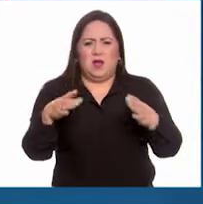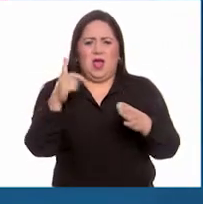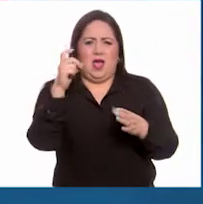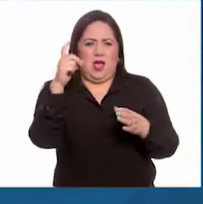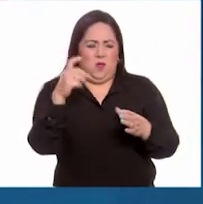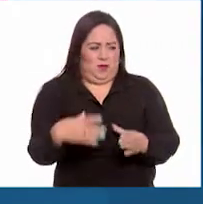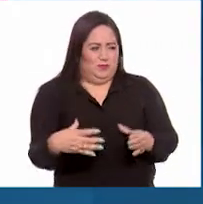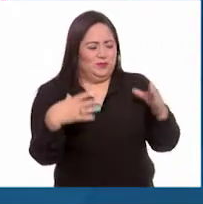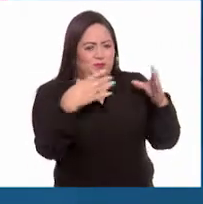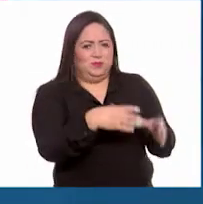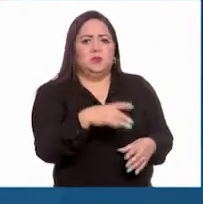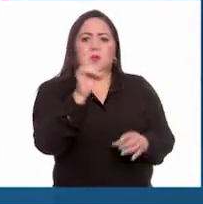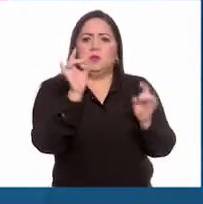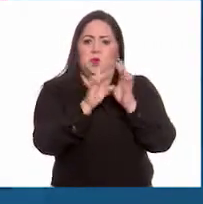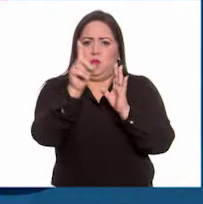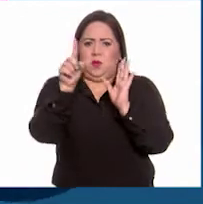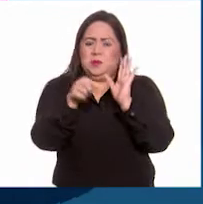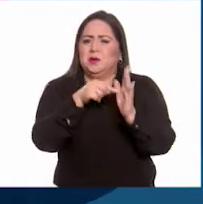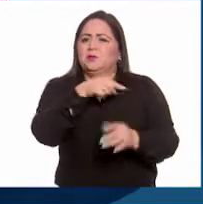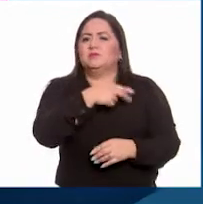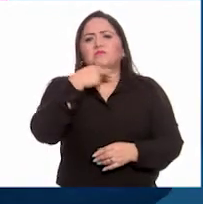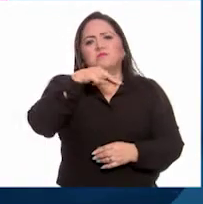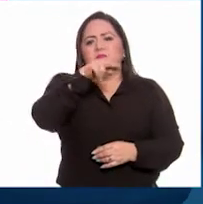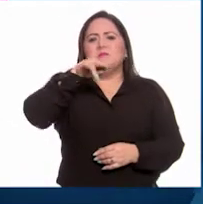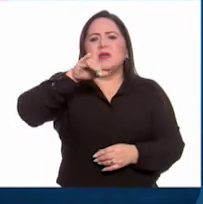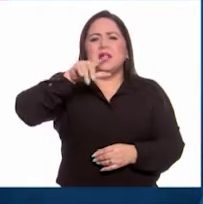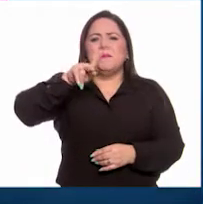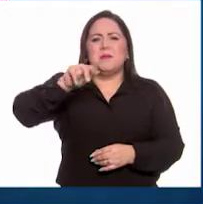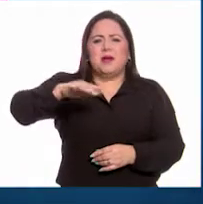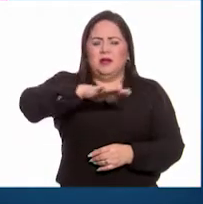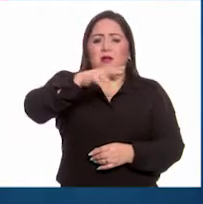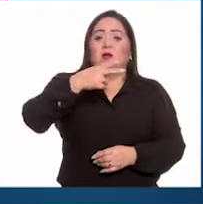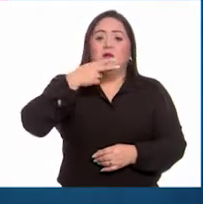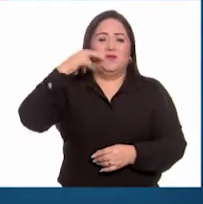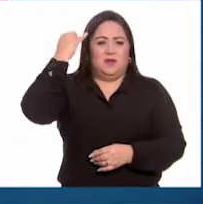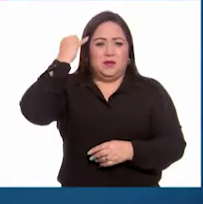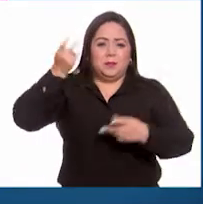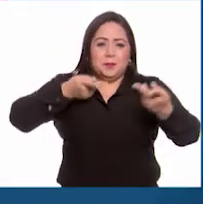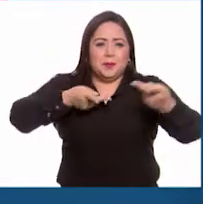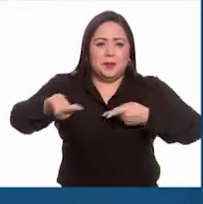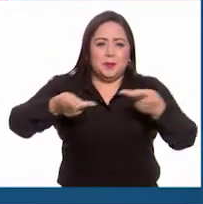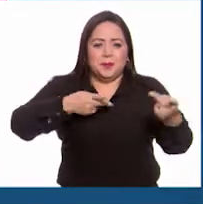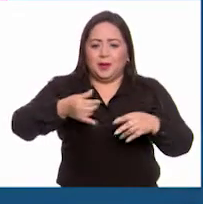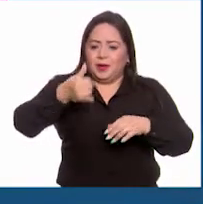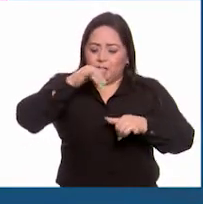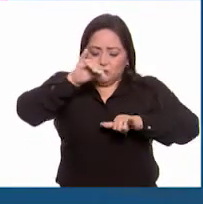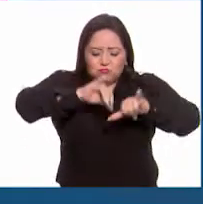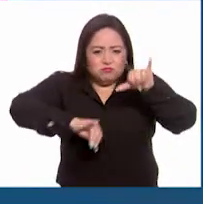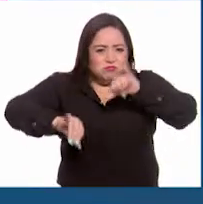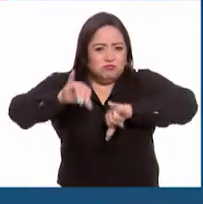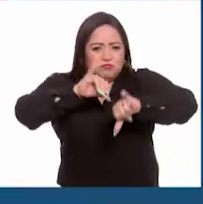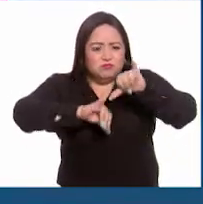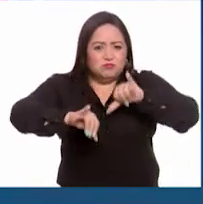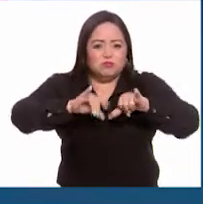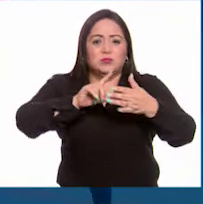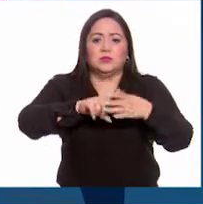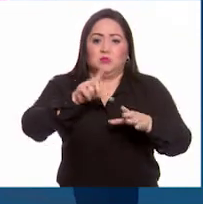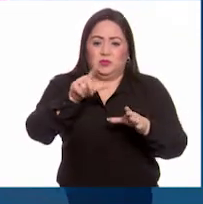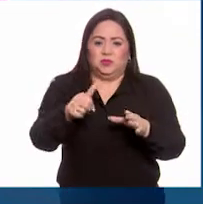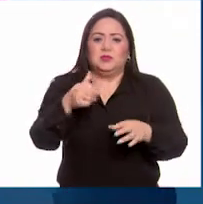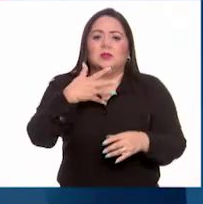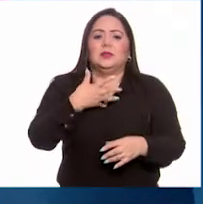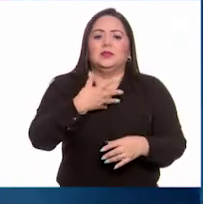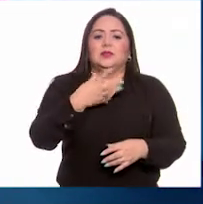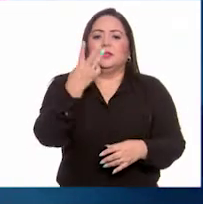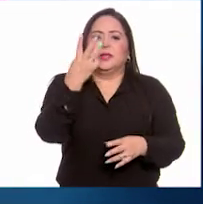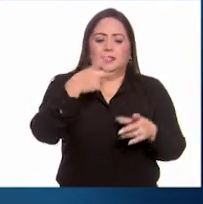agua. Una vez en la milpa, el campesino preparó la bebida sagrada. La sirvió en